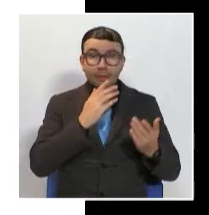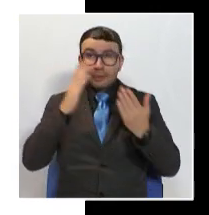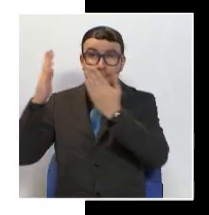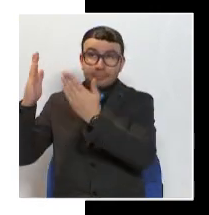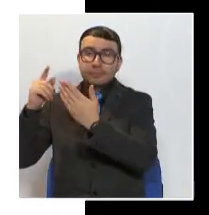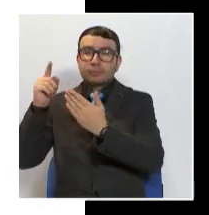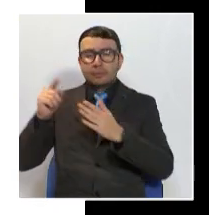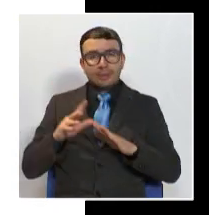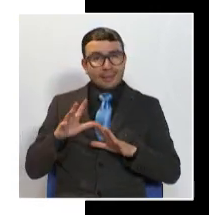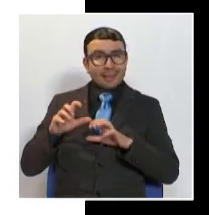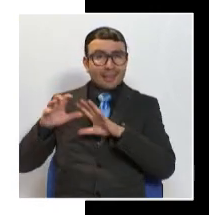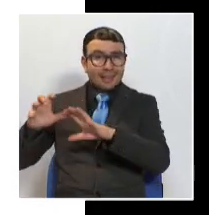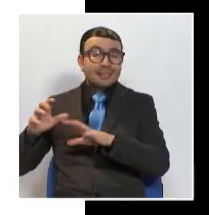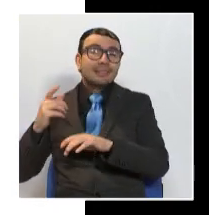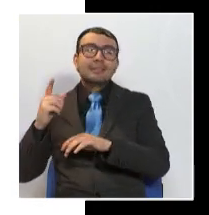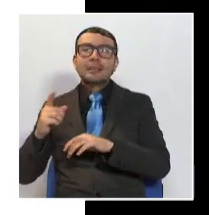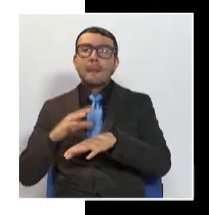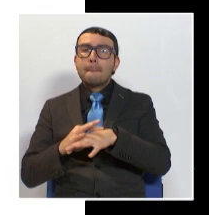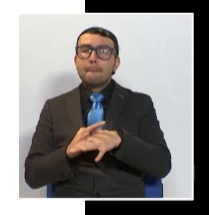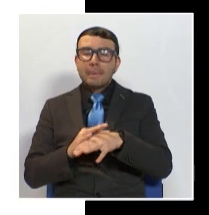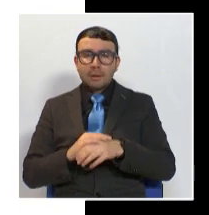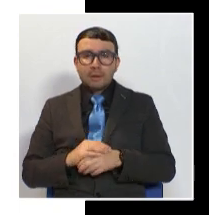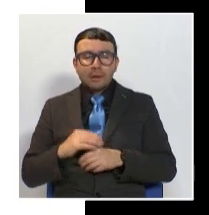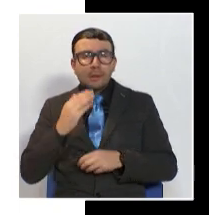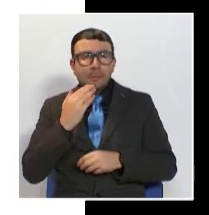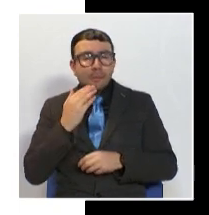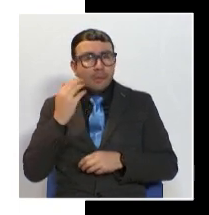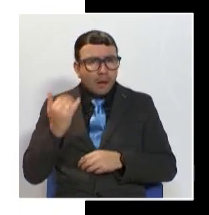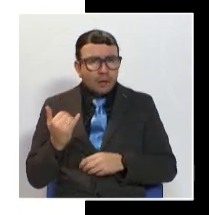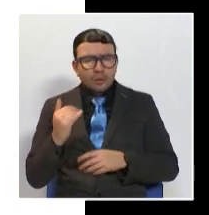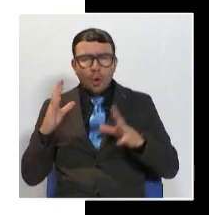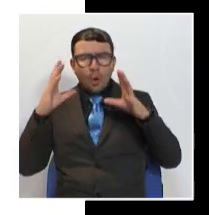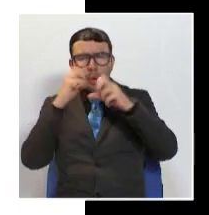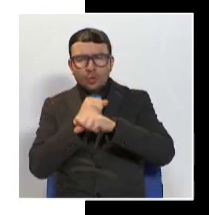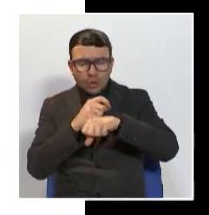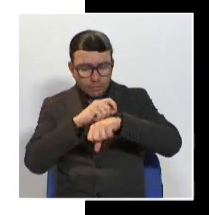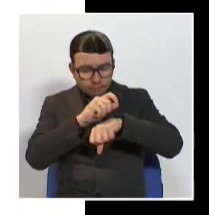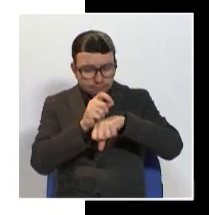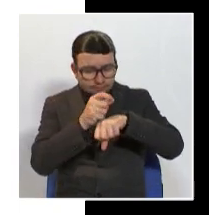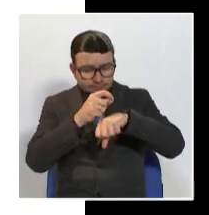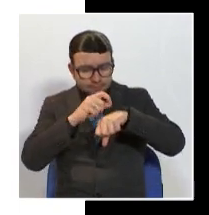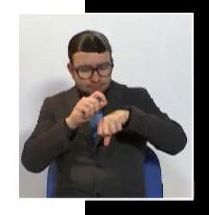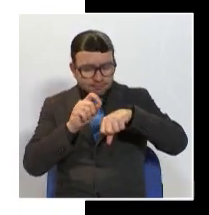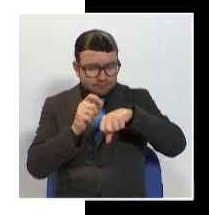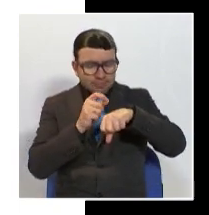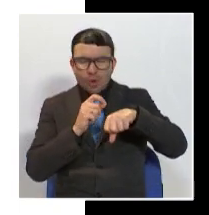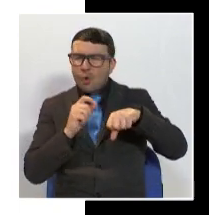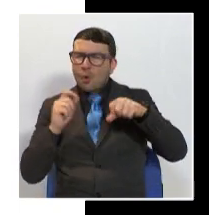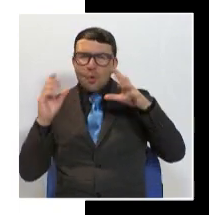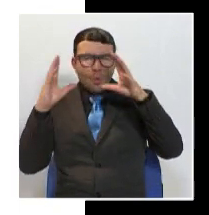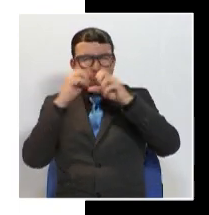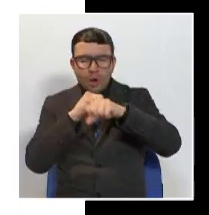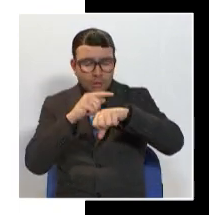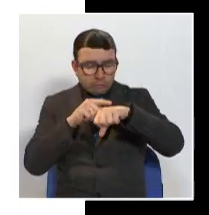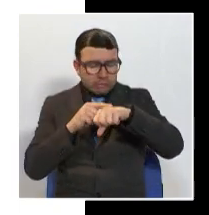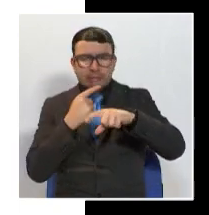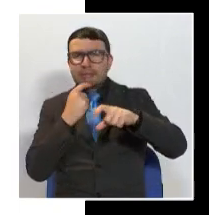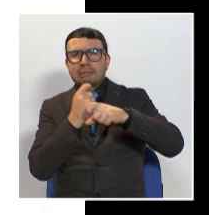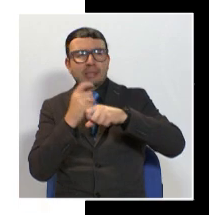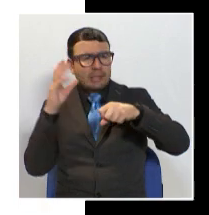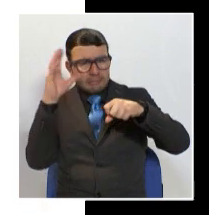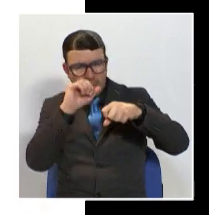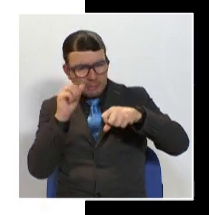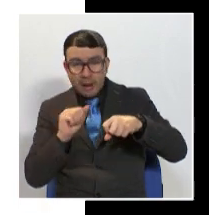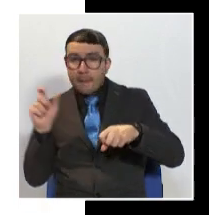de piel, un vaso celular. Como vemos, en tonos oscuros de piel estas lesiones suelen pigmentarse y por eso son de difícil de diagnóstico a veces para el